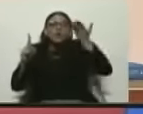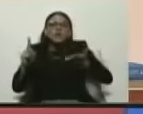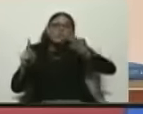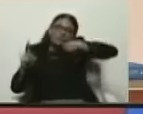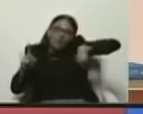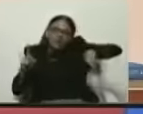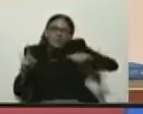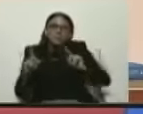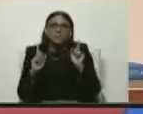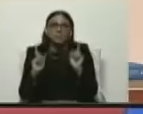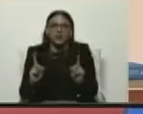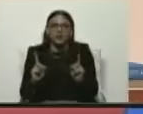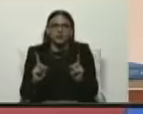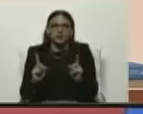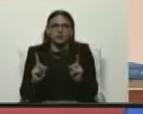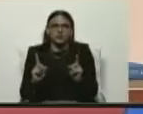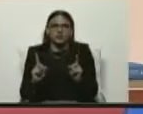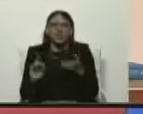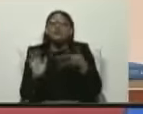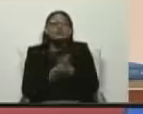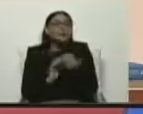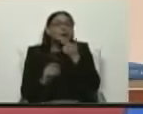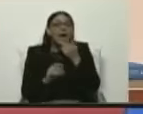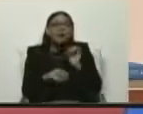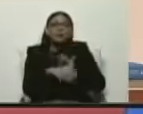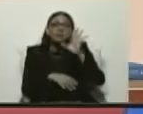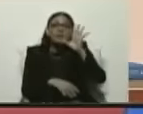que estén en la zona de riesgo.